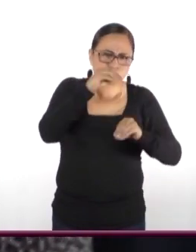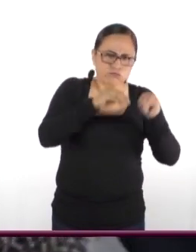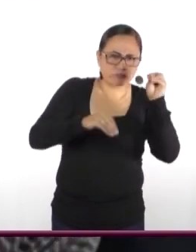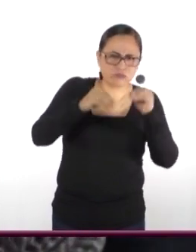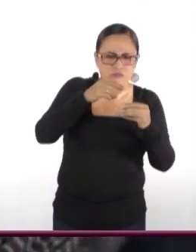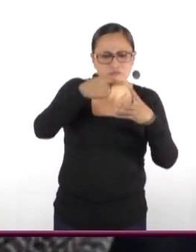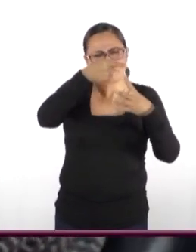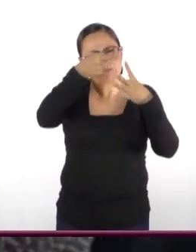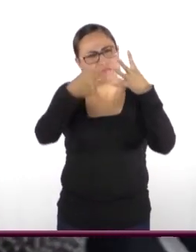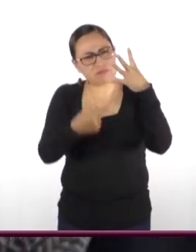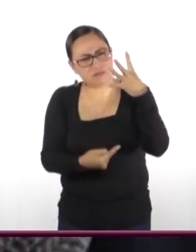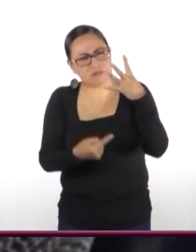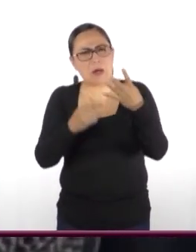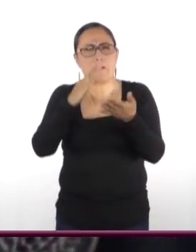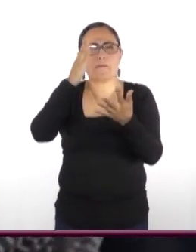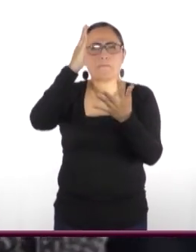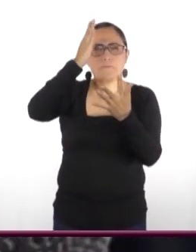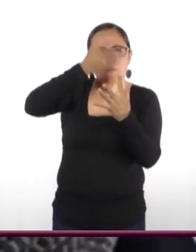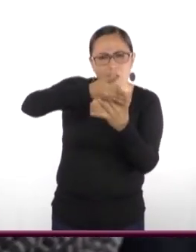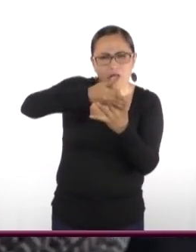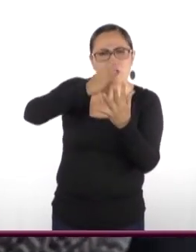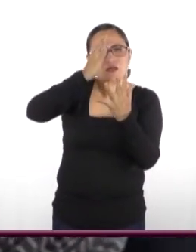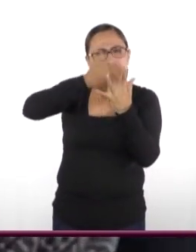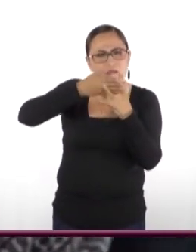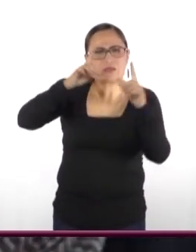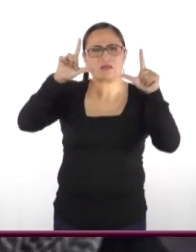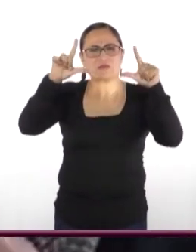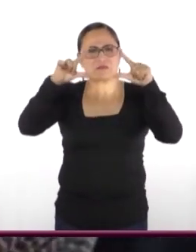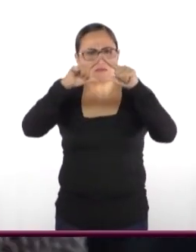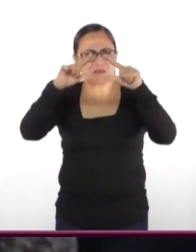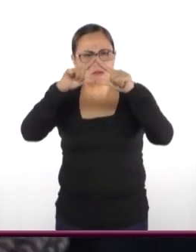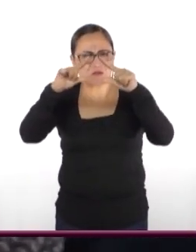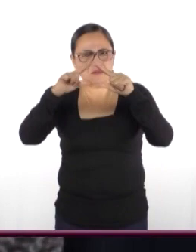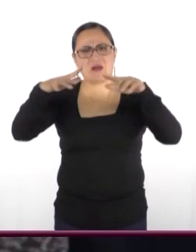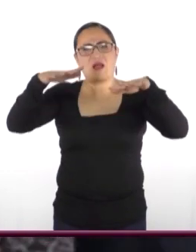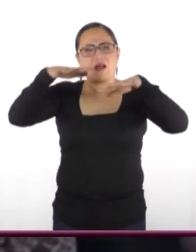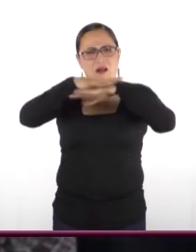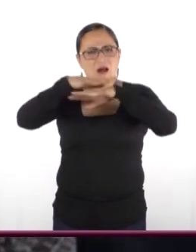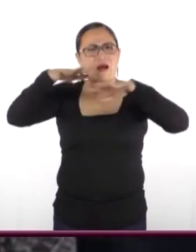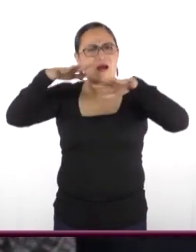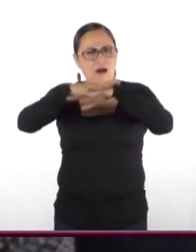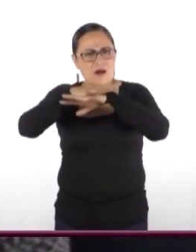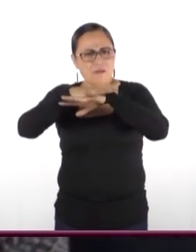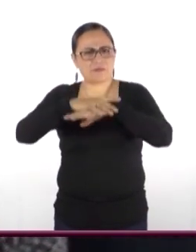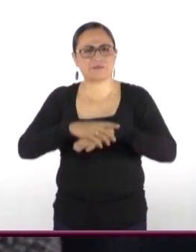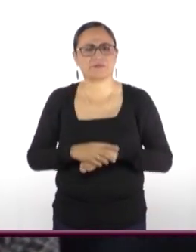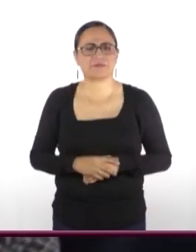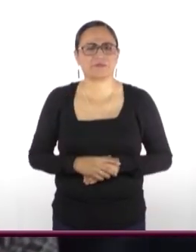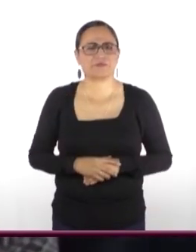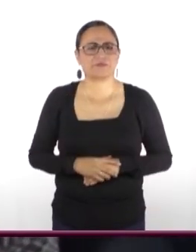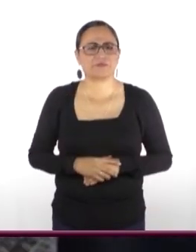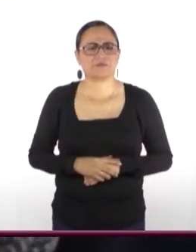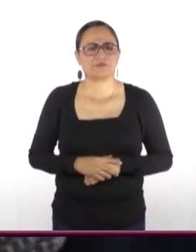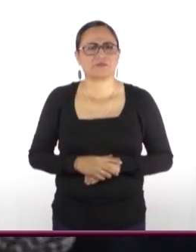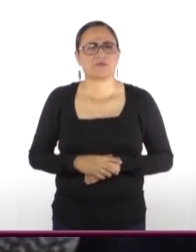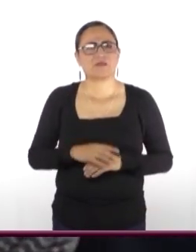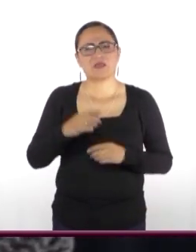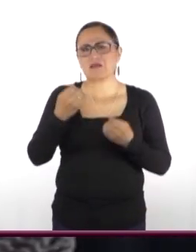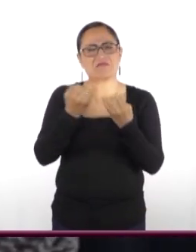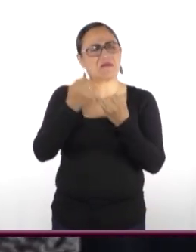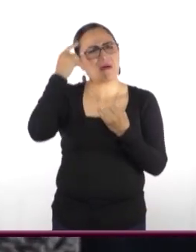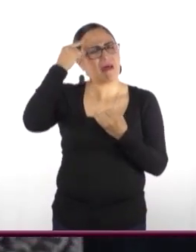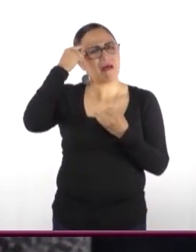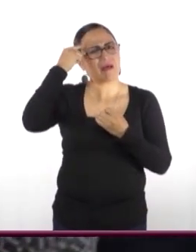concebir de muchas maneras diferentes. Se puede dividir, se puede triangular, se puede modificar hacia,